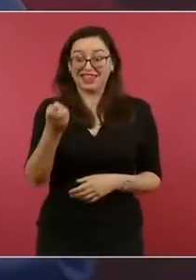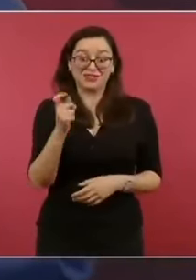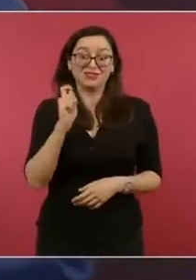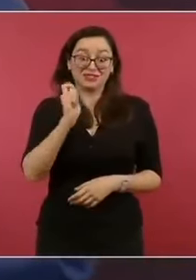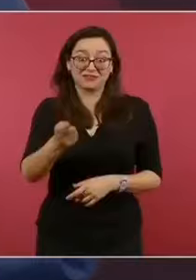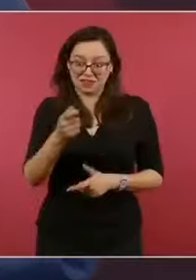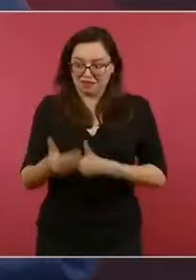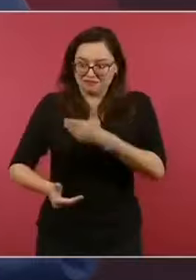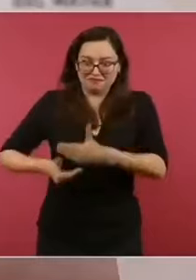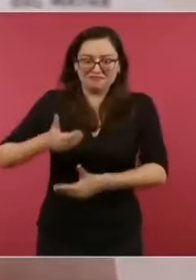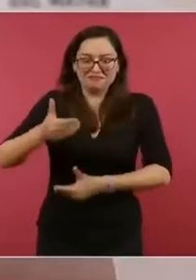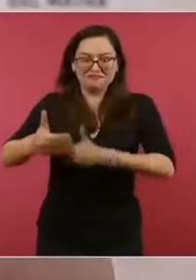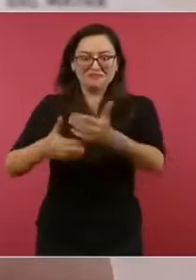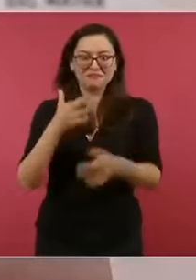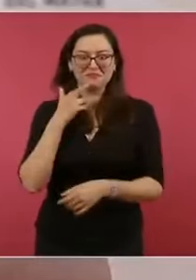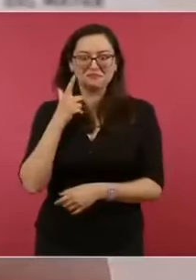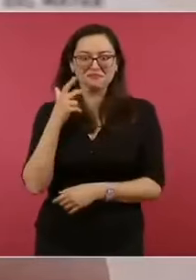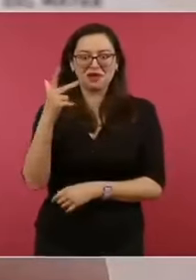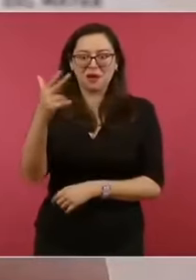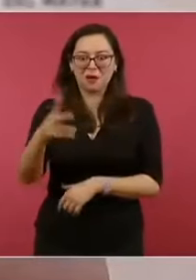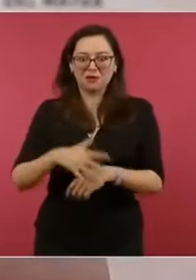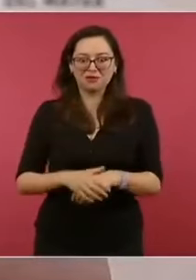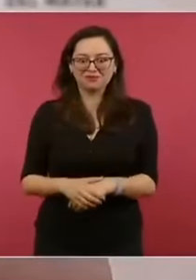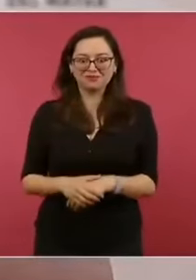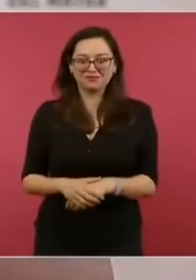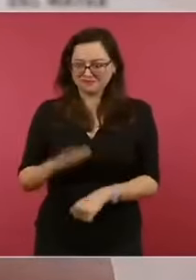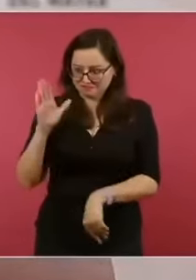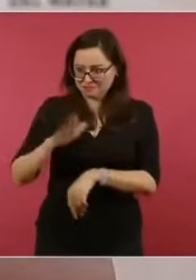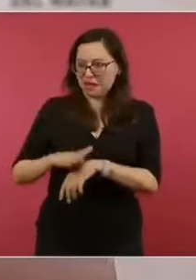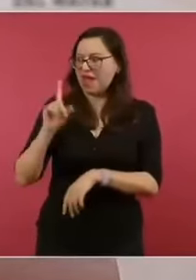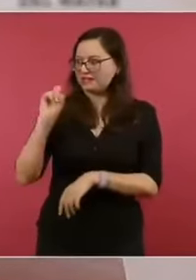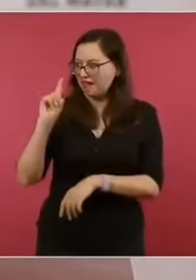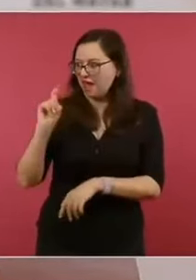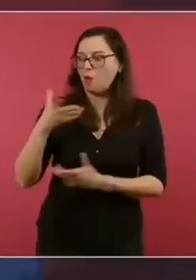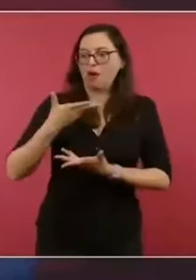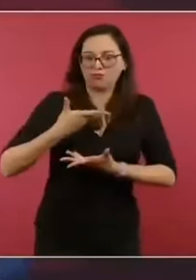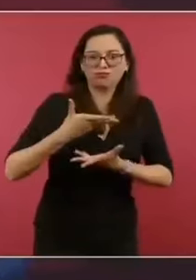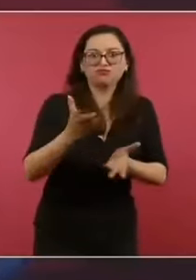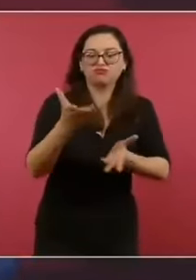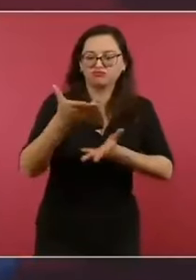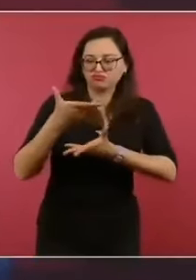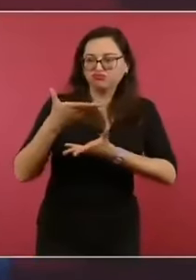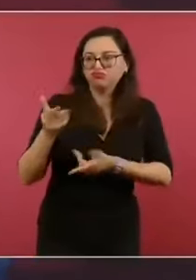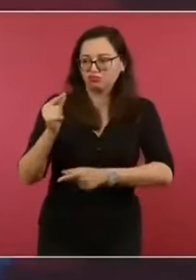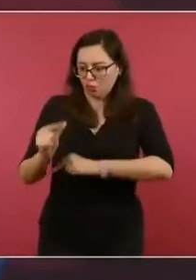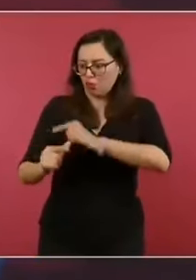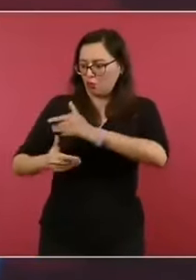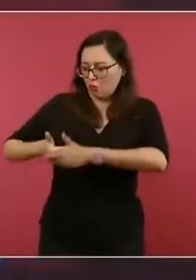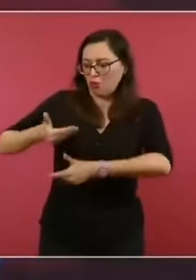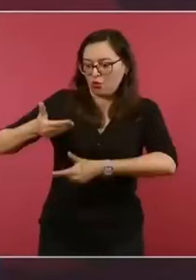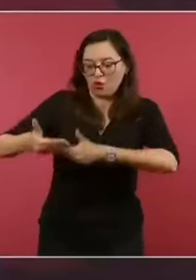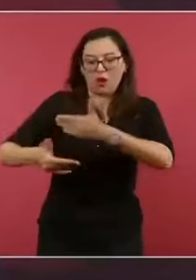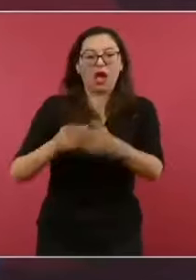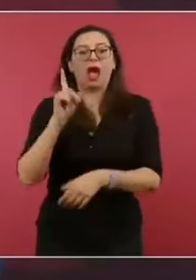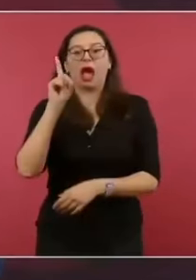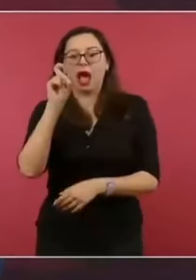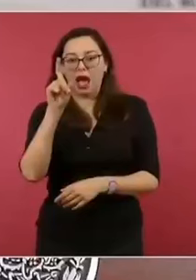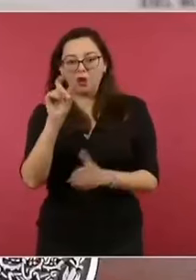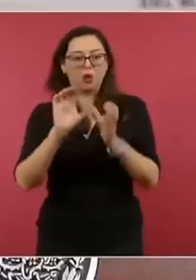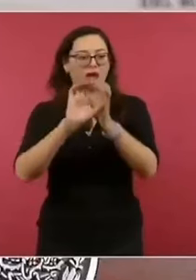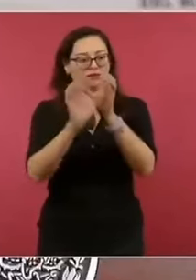de abasto de agua y de drenaje